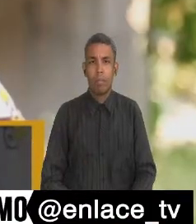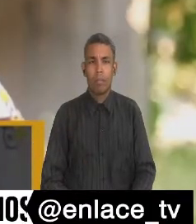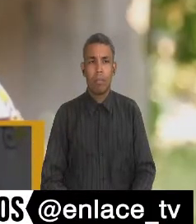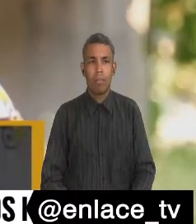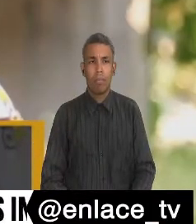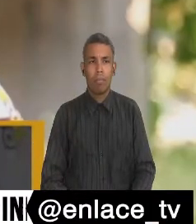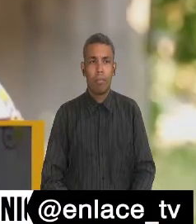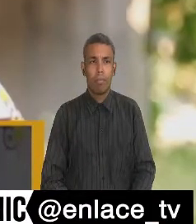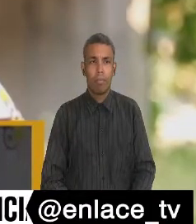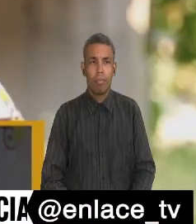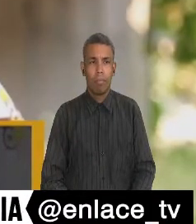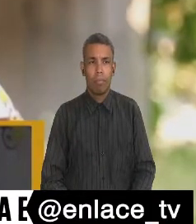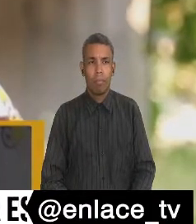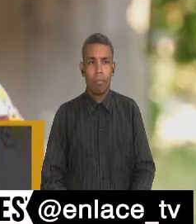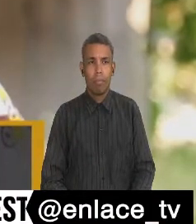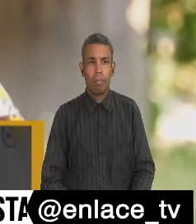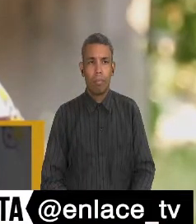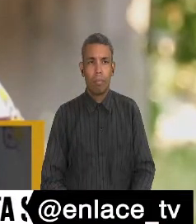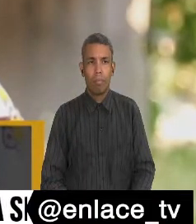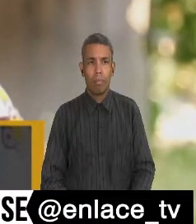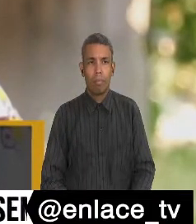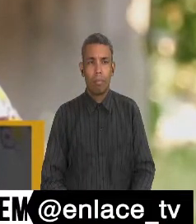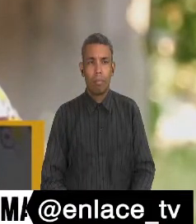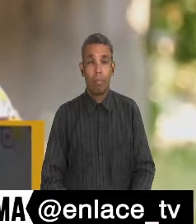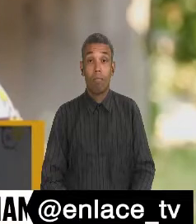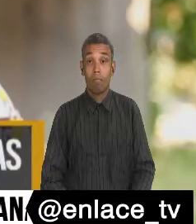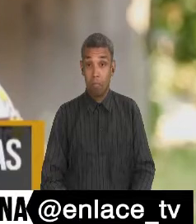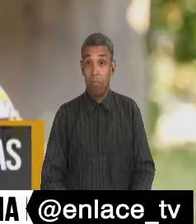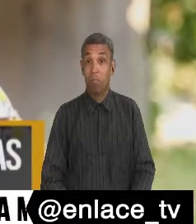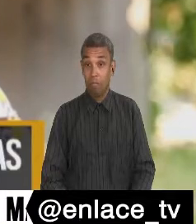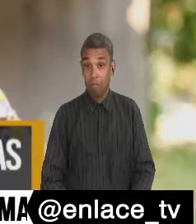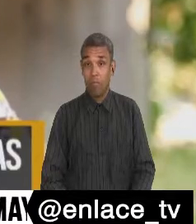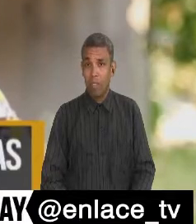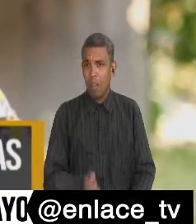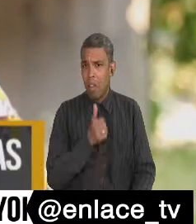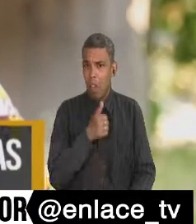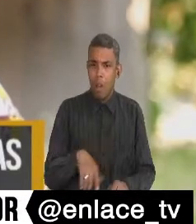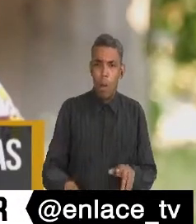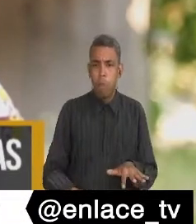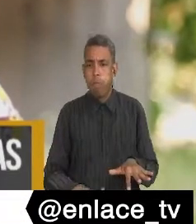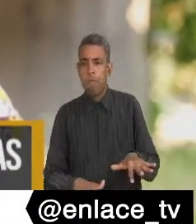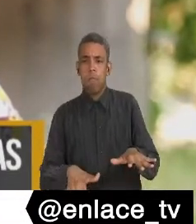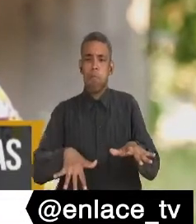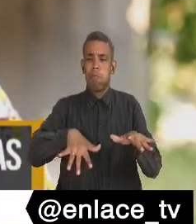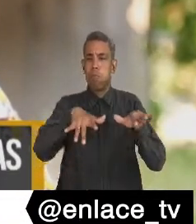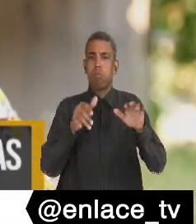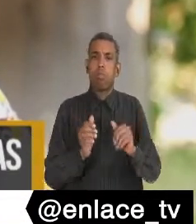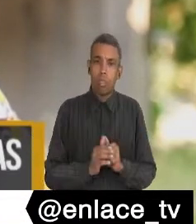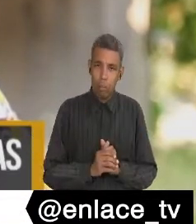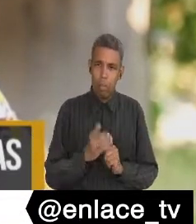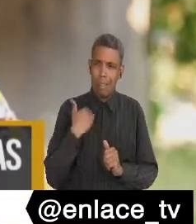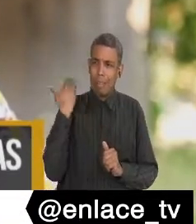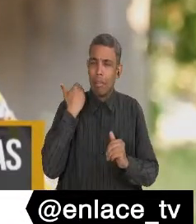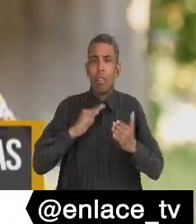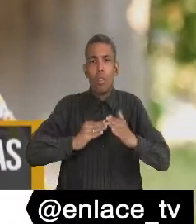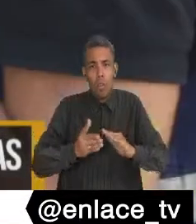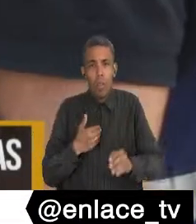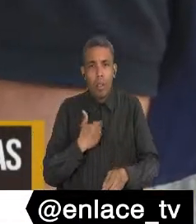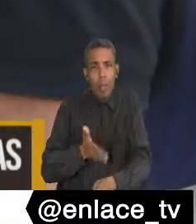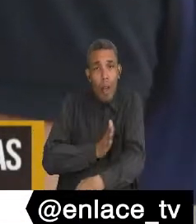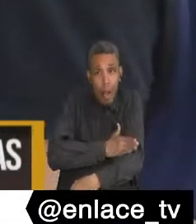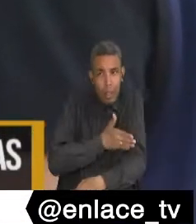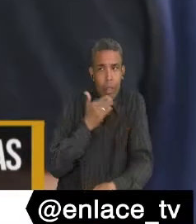verdad son las perjudicadas por medio de la ola invernal, y pues es bueno que se tomen medidas antes y no después de una tragedia.